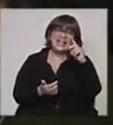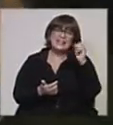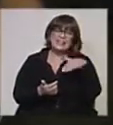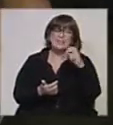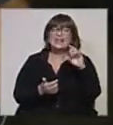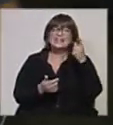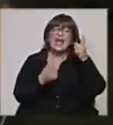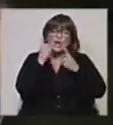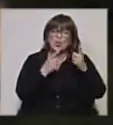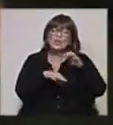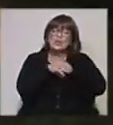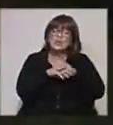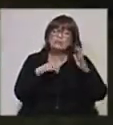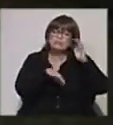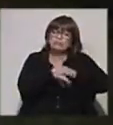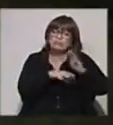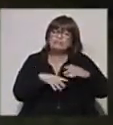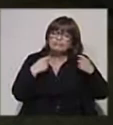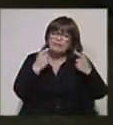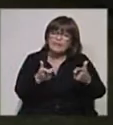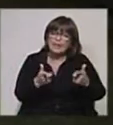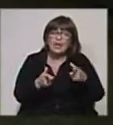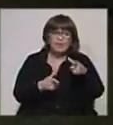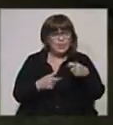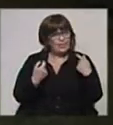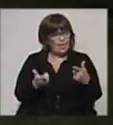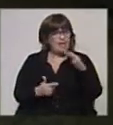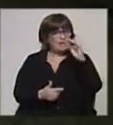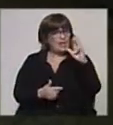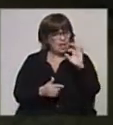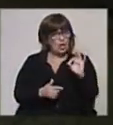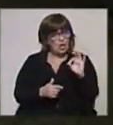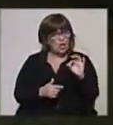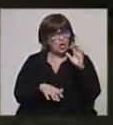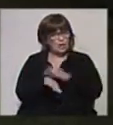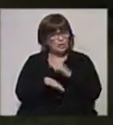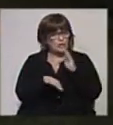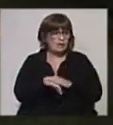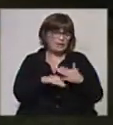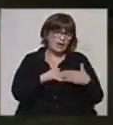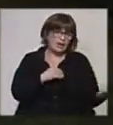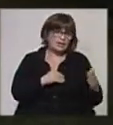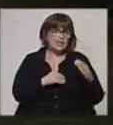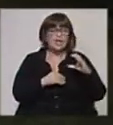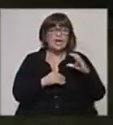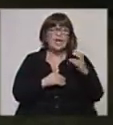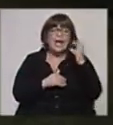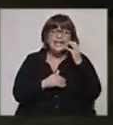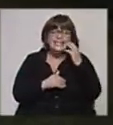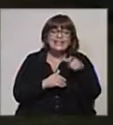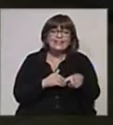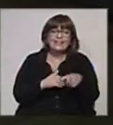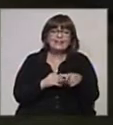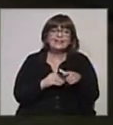y que pueda sacar la murga. Y te la dio Nelson Ferro. ¿Cómo te sentís sacando los Saltimbanquis, no? Con el cachete al lado, pero con Saltimbanquis. Sin duda, sin duda.